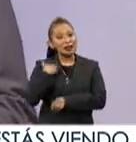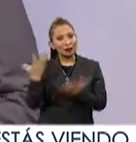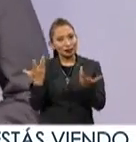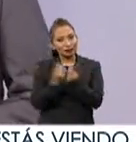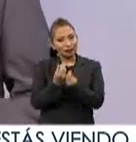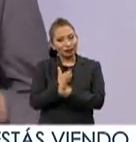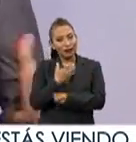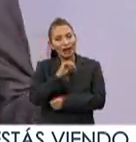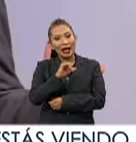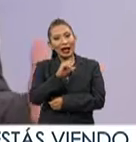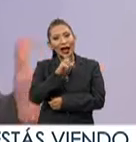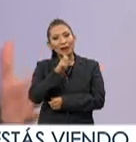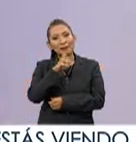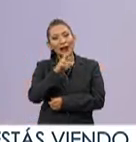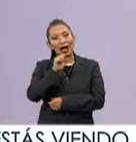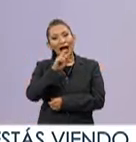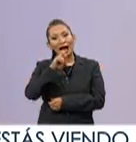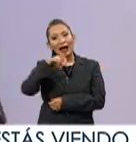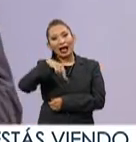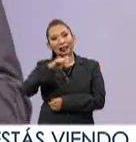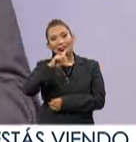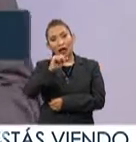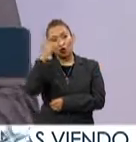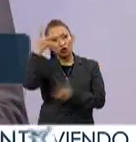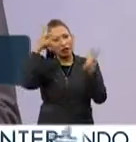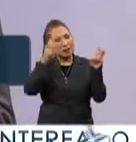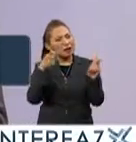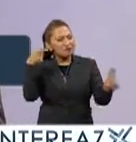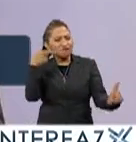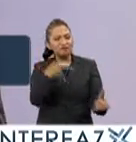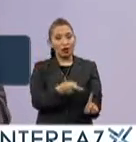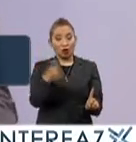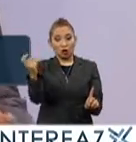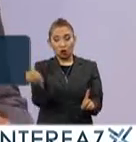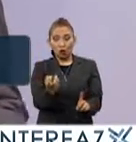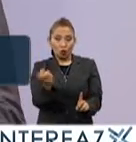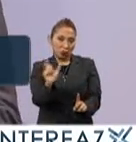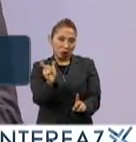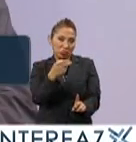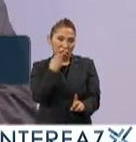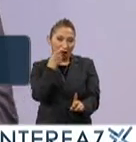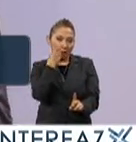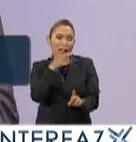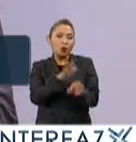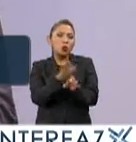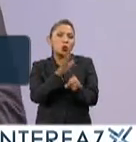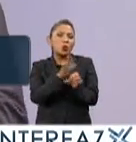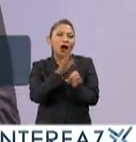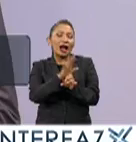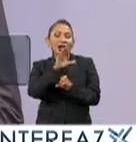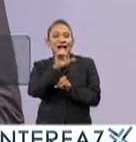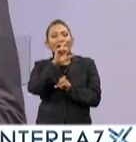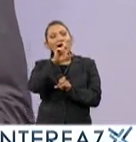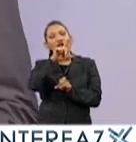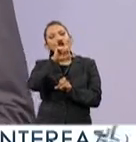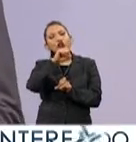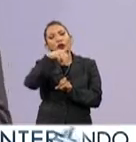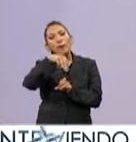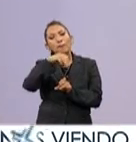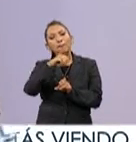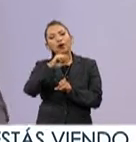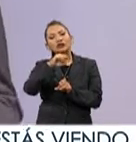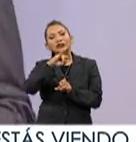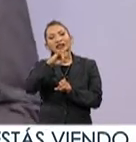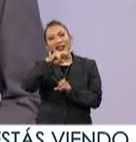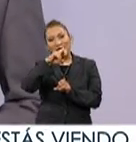con nosotros Javier Aranda y uno de sus grandes temas es cuando habla sobre Carlos Monsiváis,